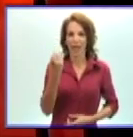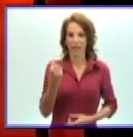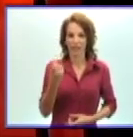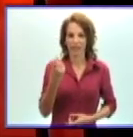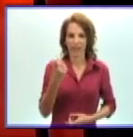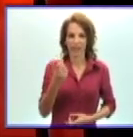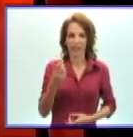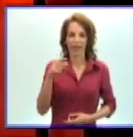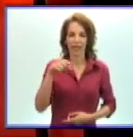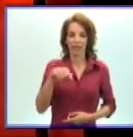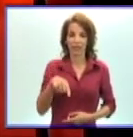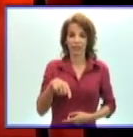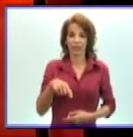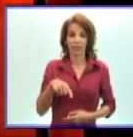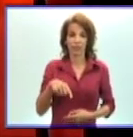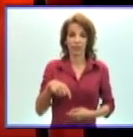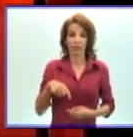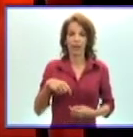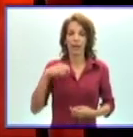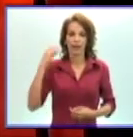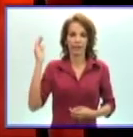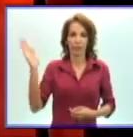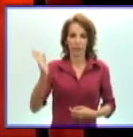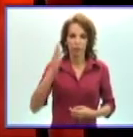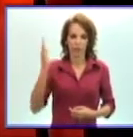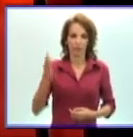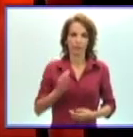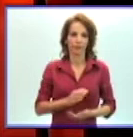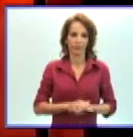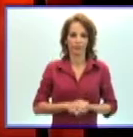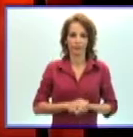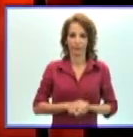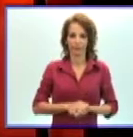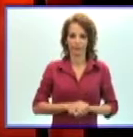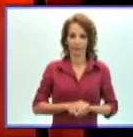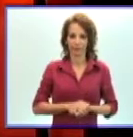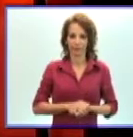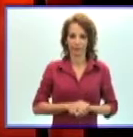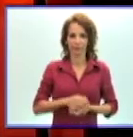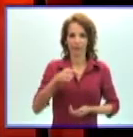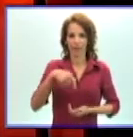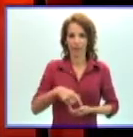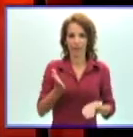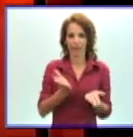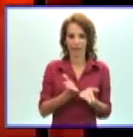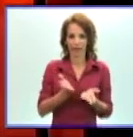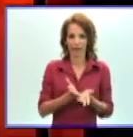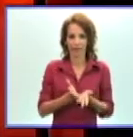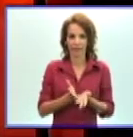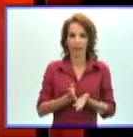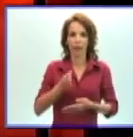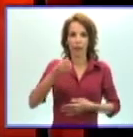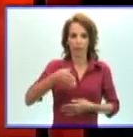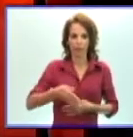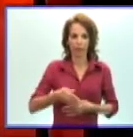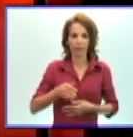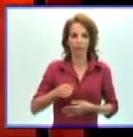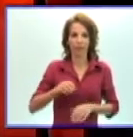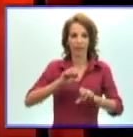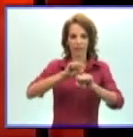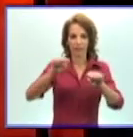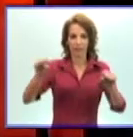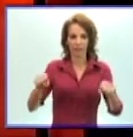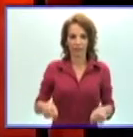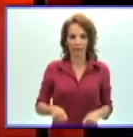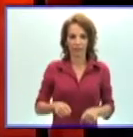esa preservación del medio ambiente. Pues bien, en esta clase vamos a sistematizar los